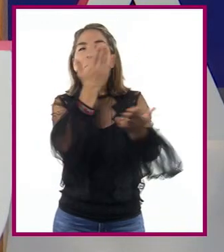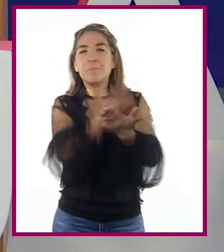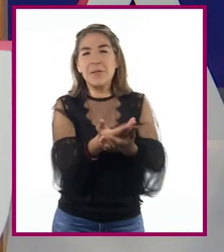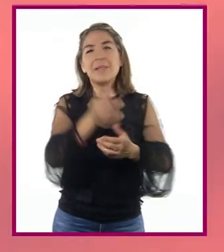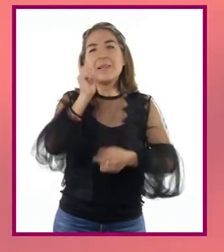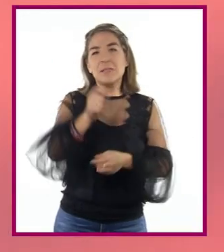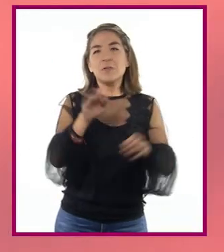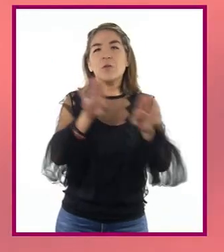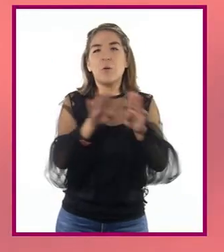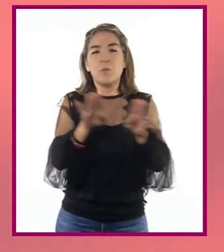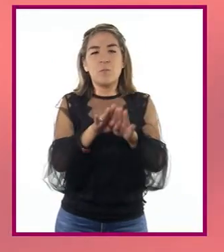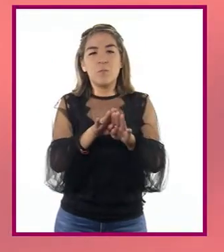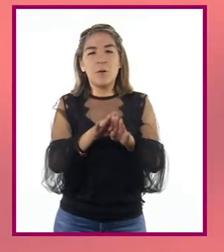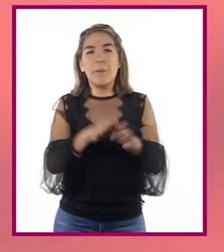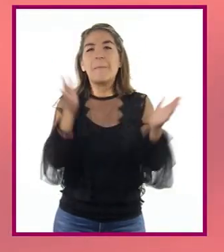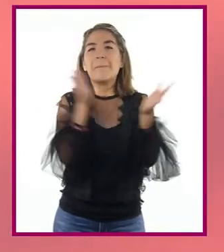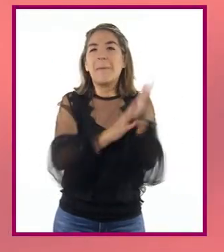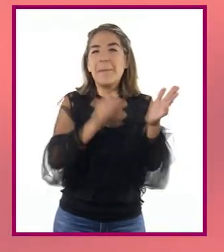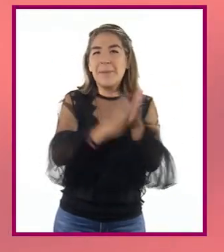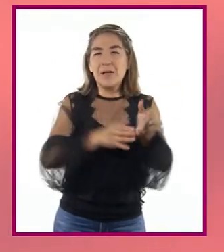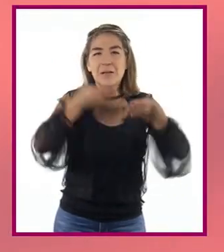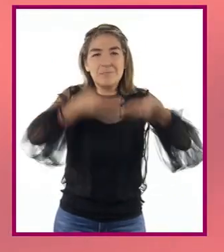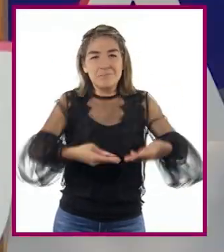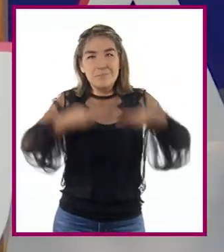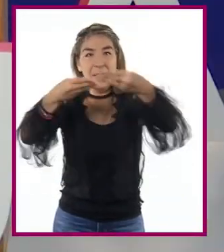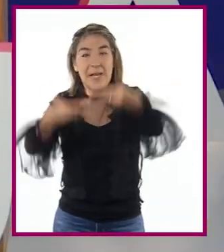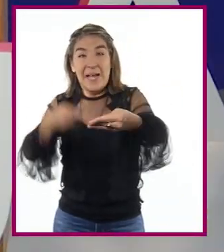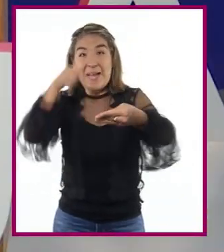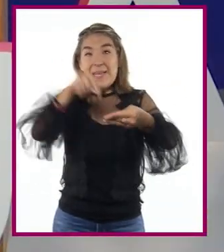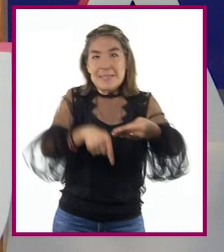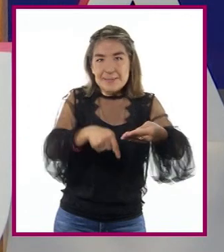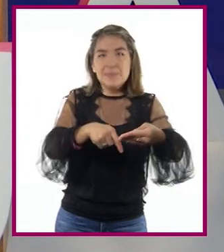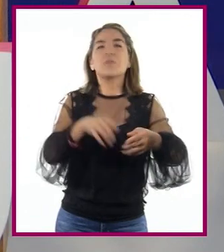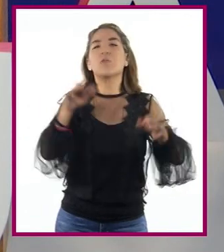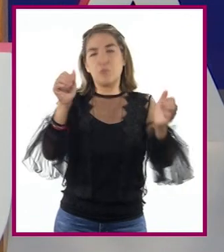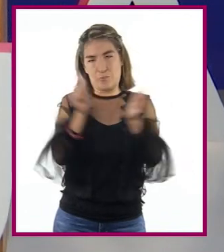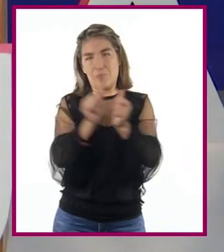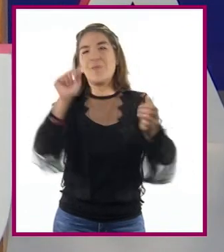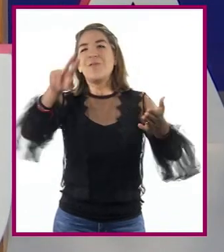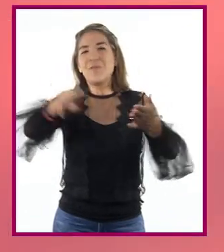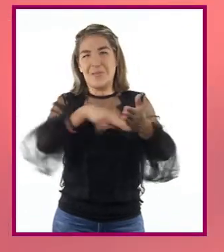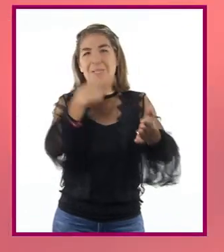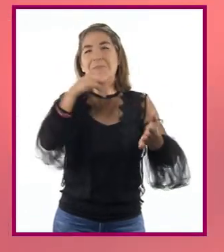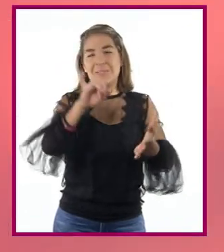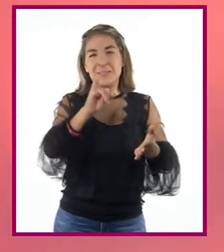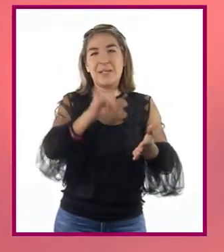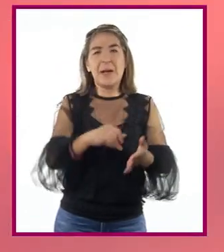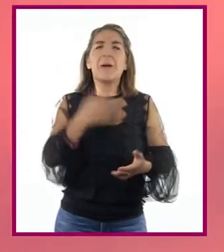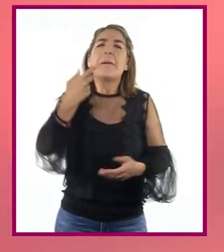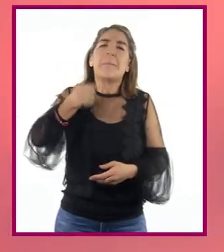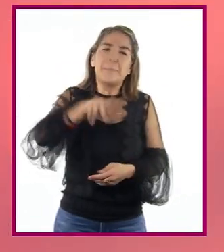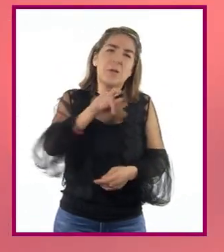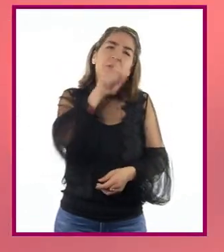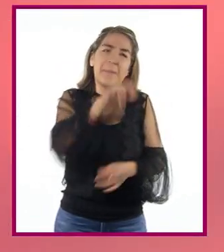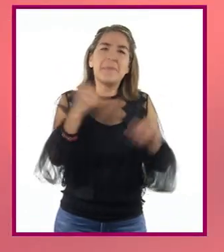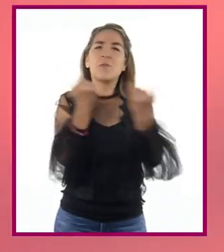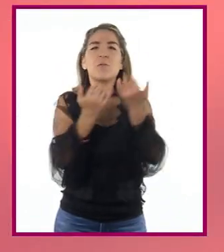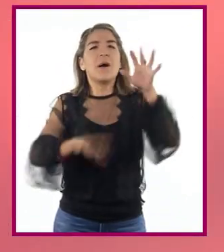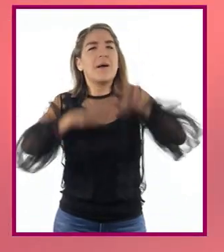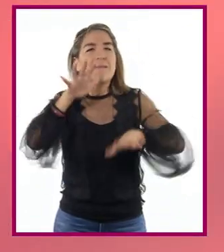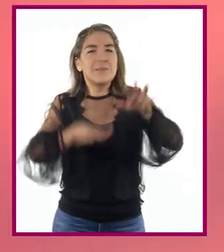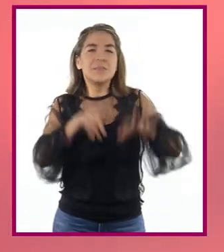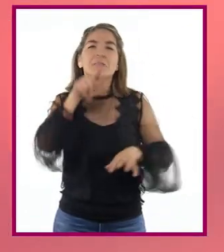que la entreguemos en papel. Es ahí cuando la entregamos firmada. Sin embargo, hay